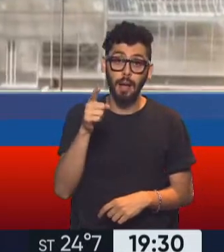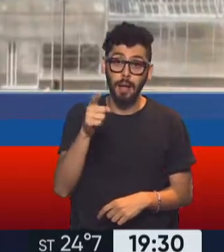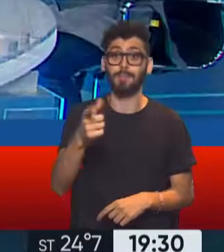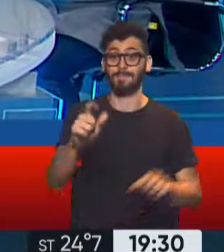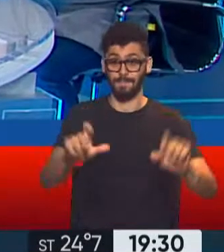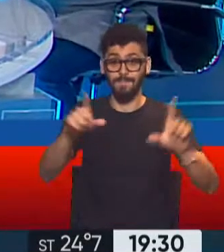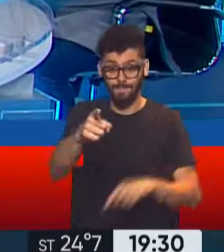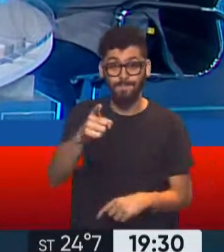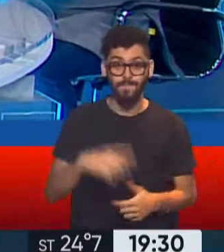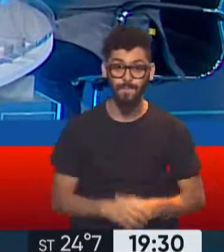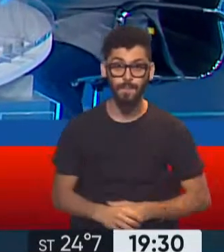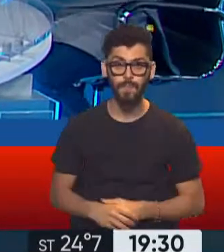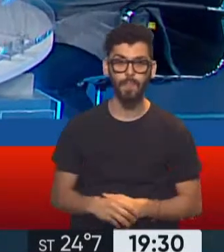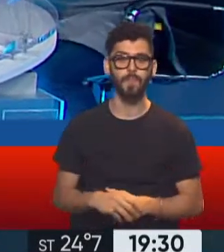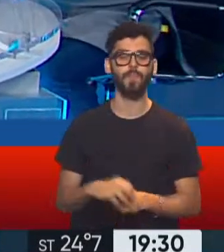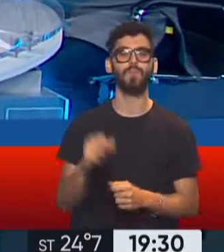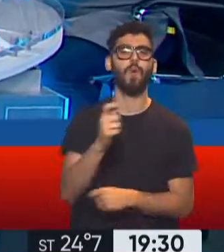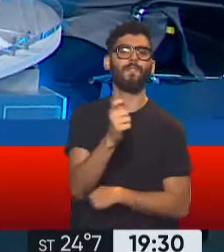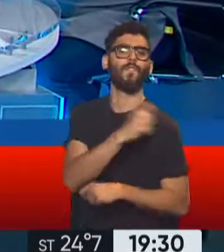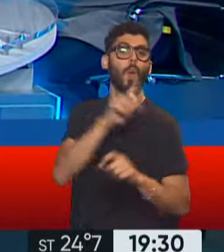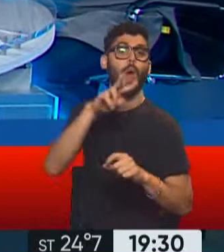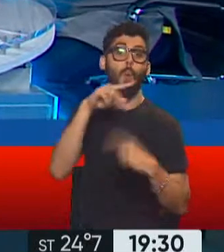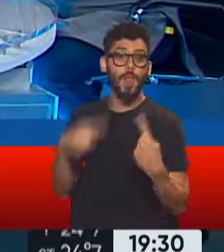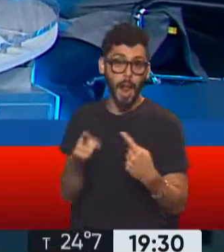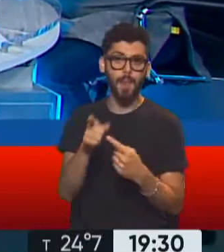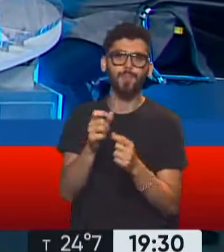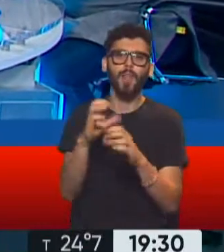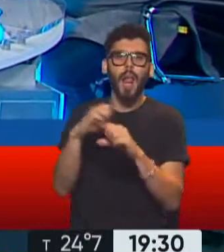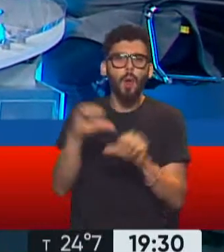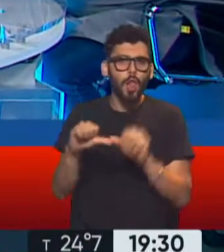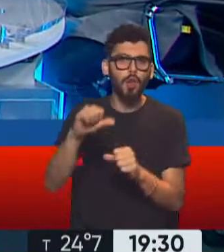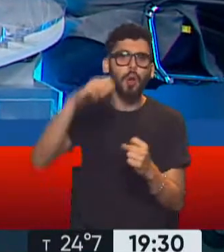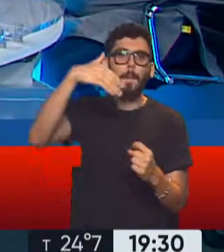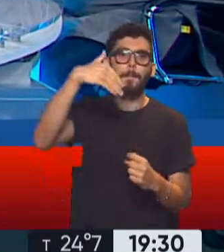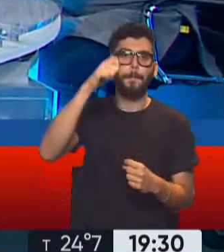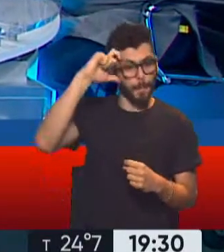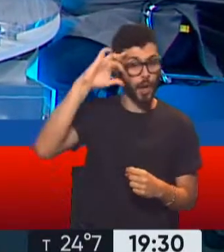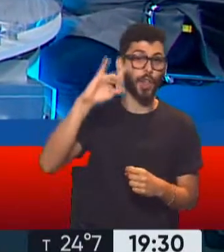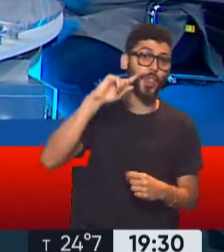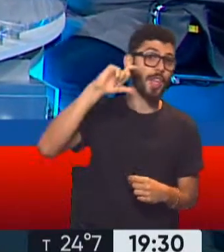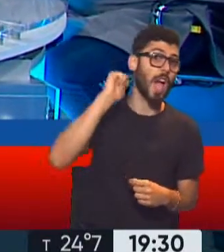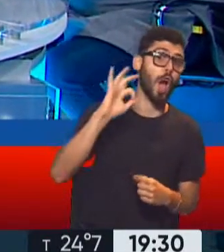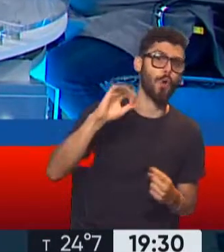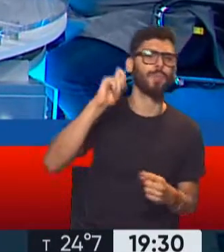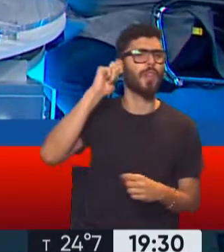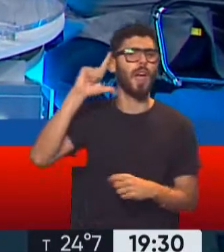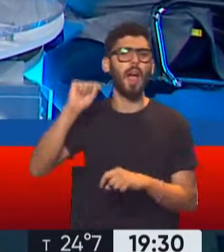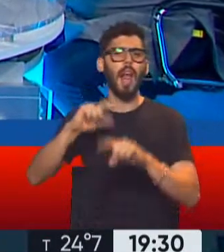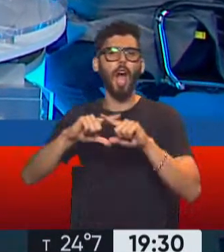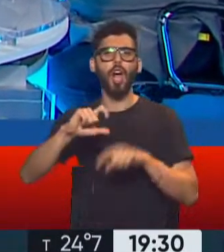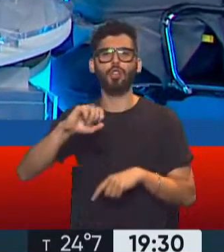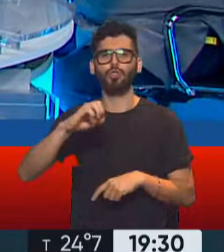están. Aquí vemos. Vacuna vegetal, laboratorio. Sí. Medicago y GlaxoSmithKline. Se llaman vacunas